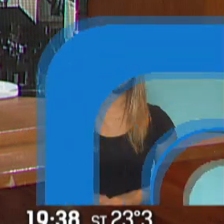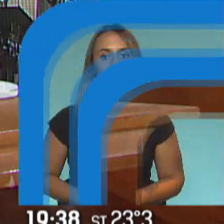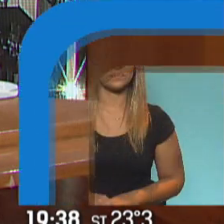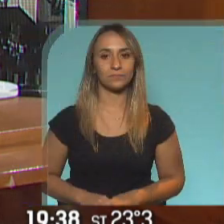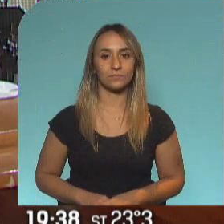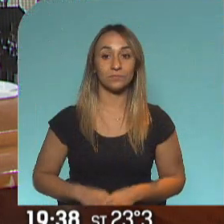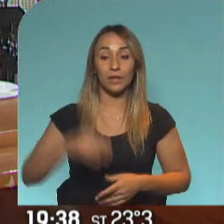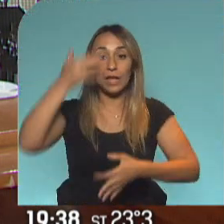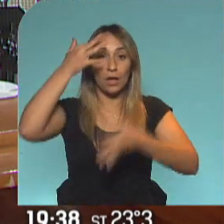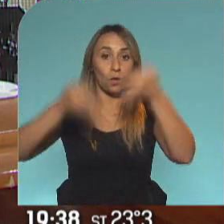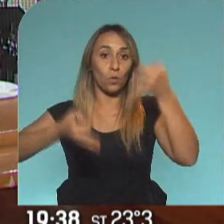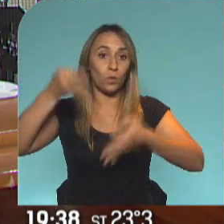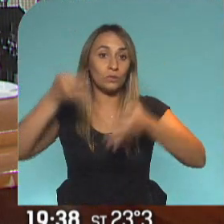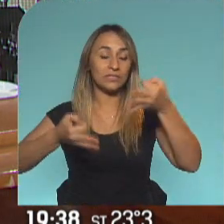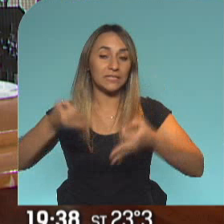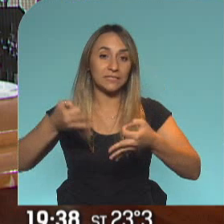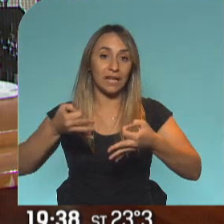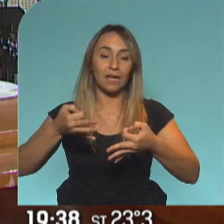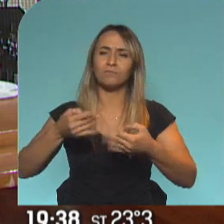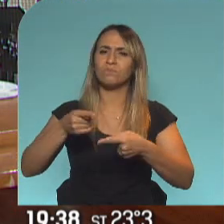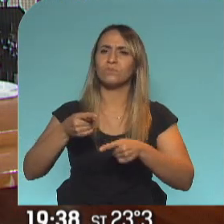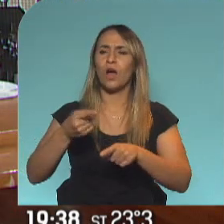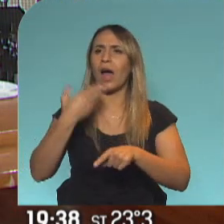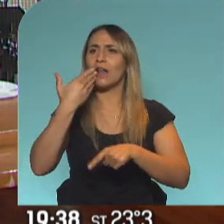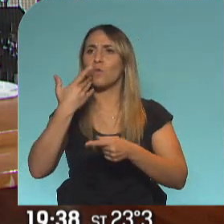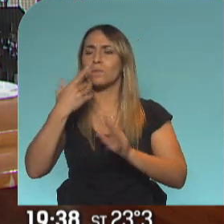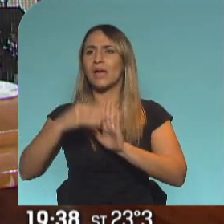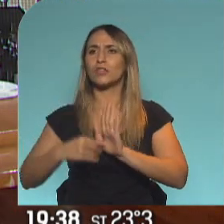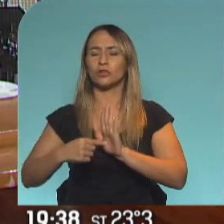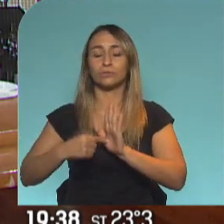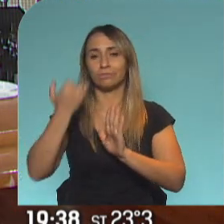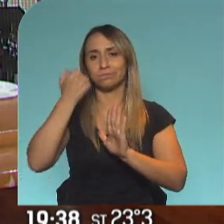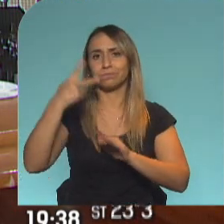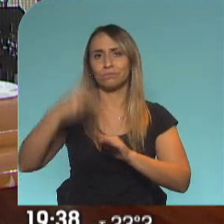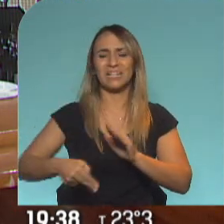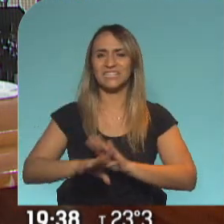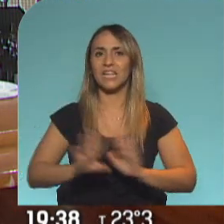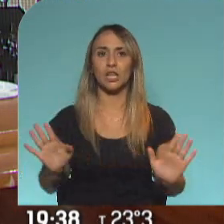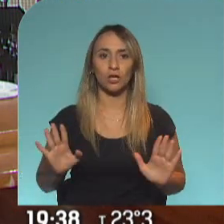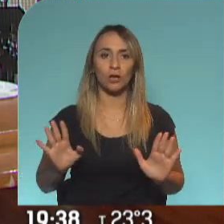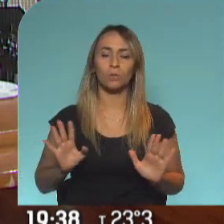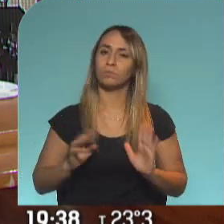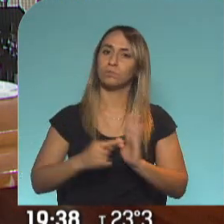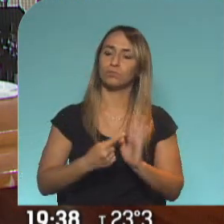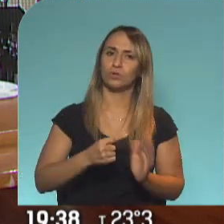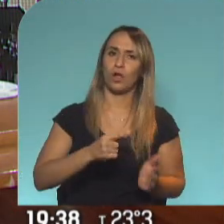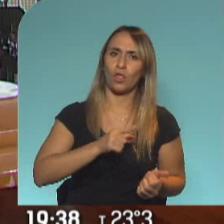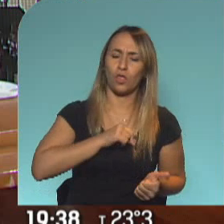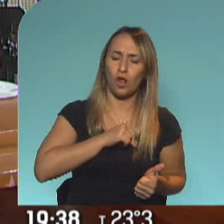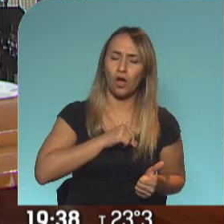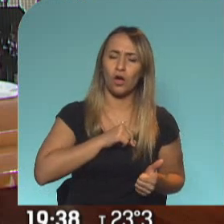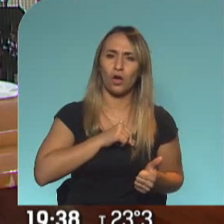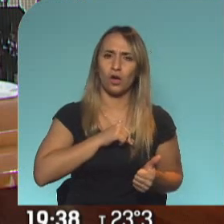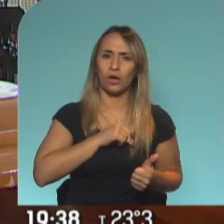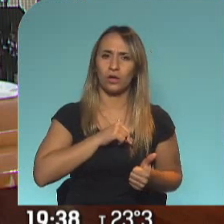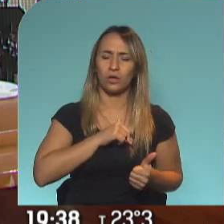Para la justicia, los argumentos prescribieron. Lo que no prescribe es el dolor, es a partir de